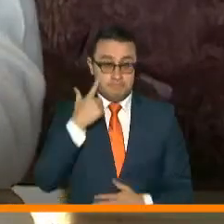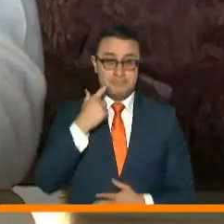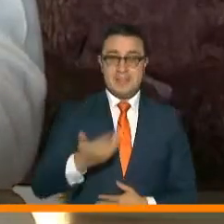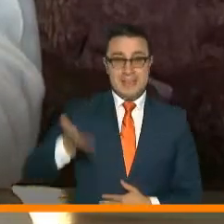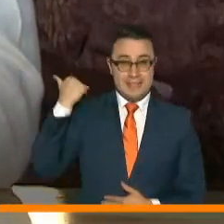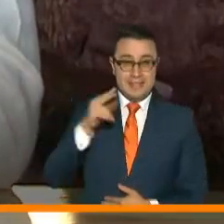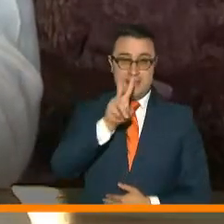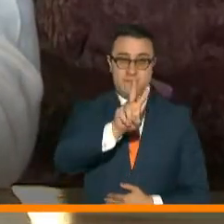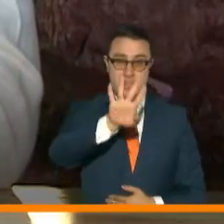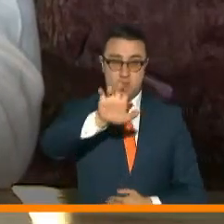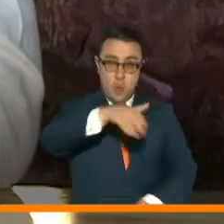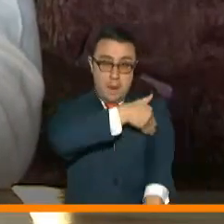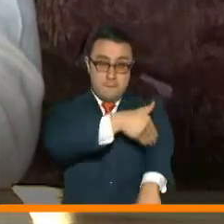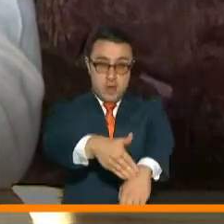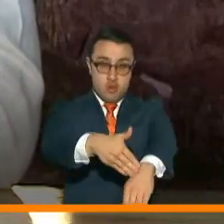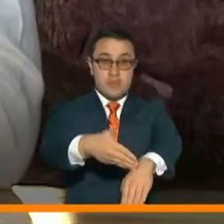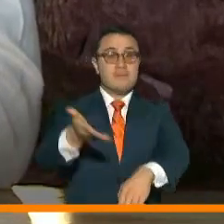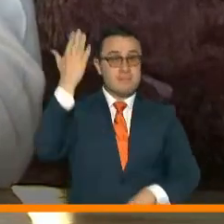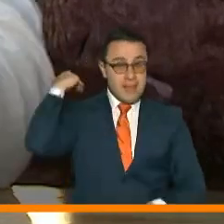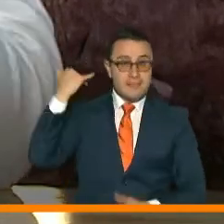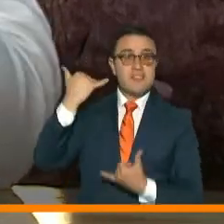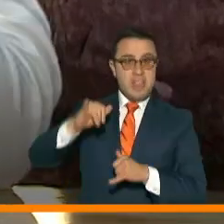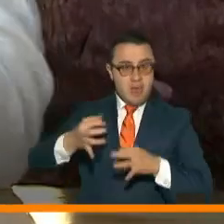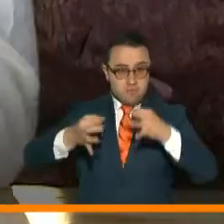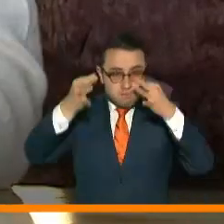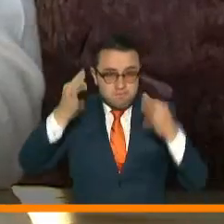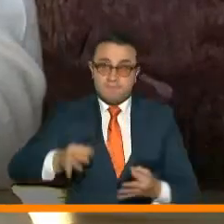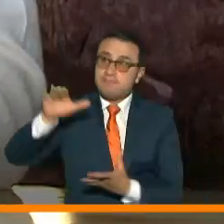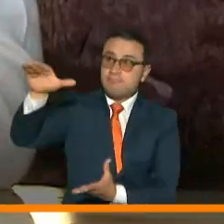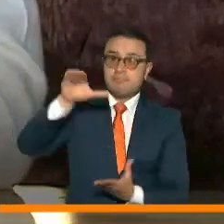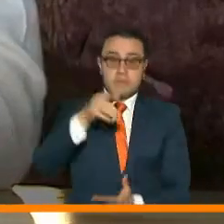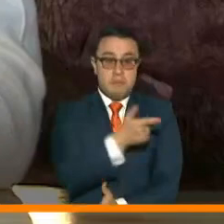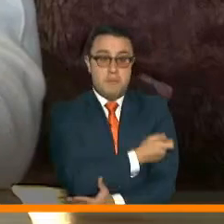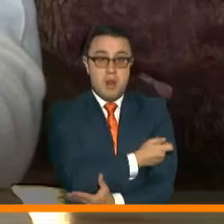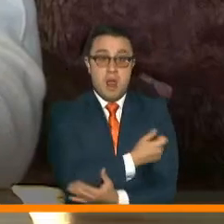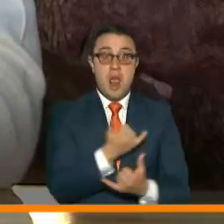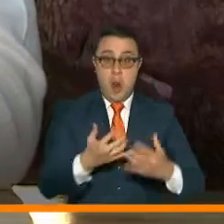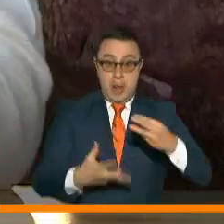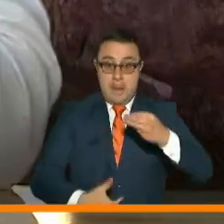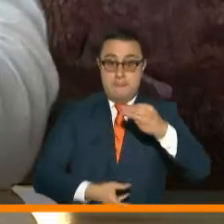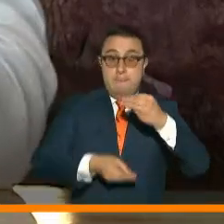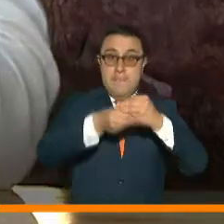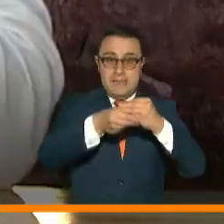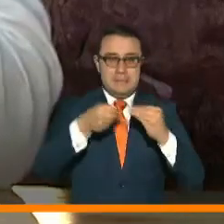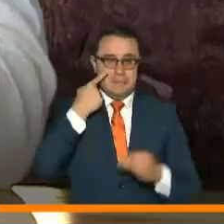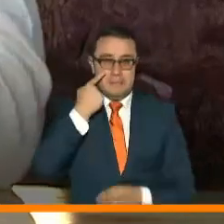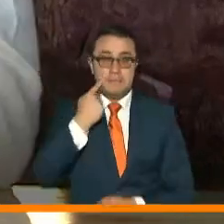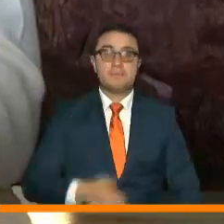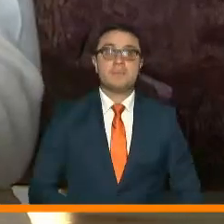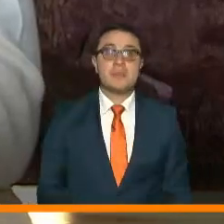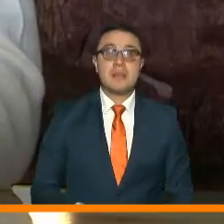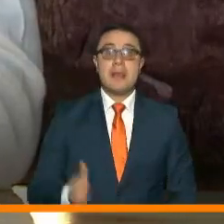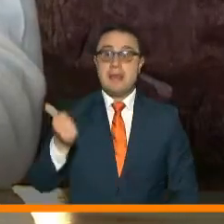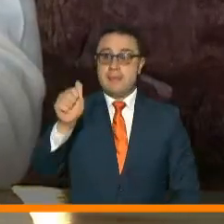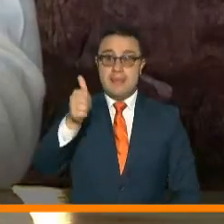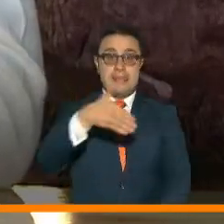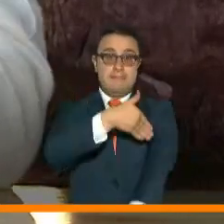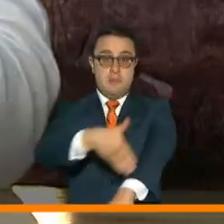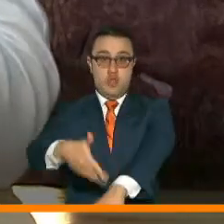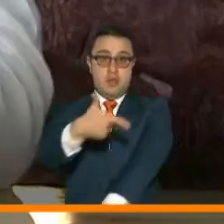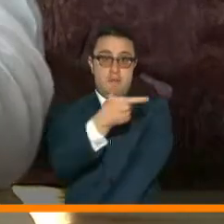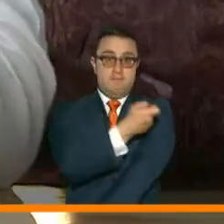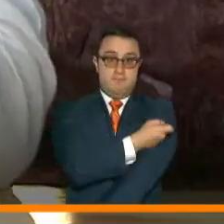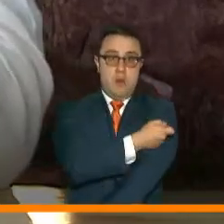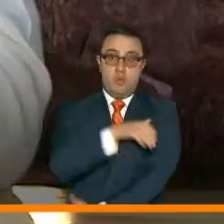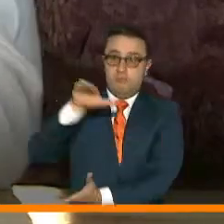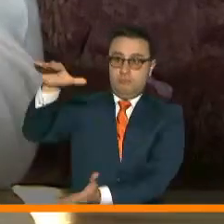millones de colombianos que teníamos asegurados, se suman los siguientes: 10 millones de dosis